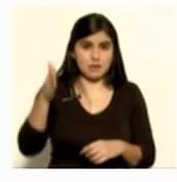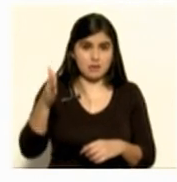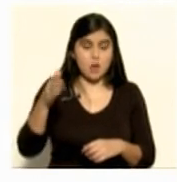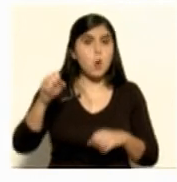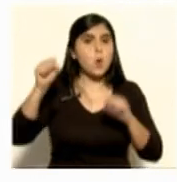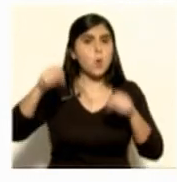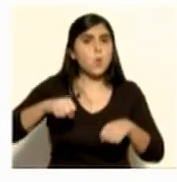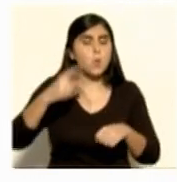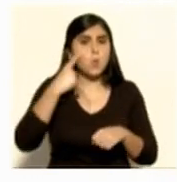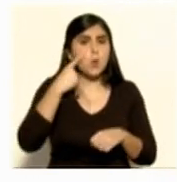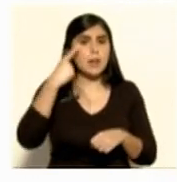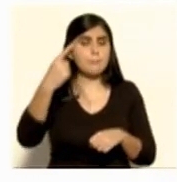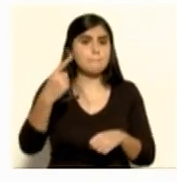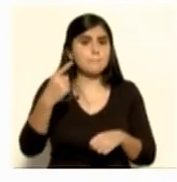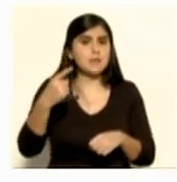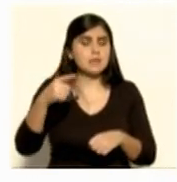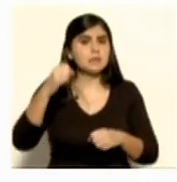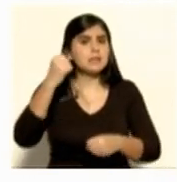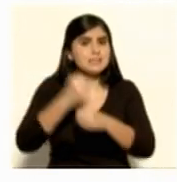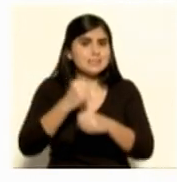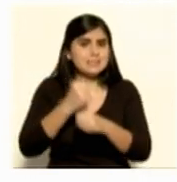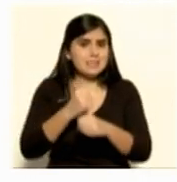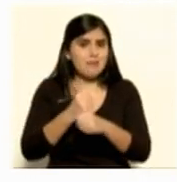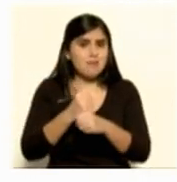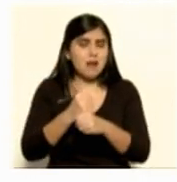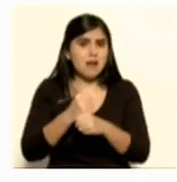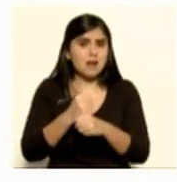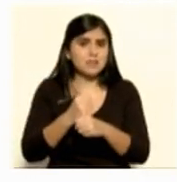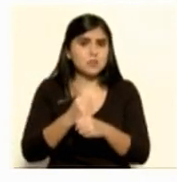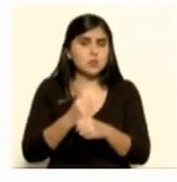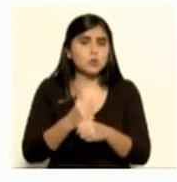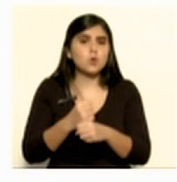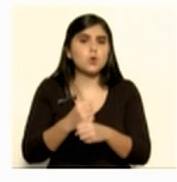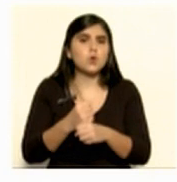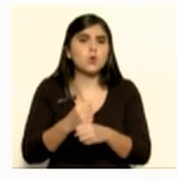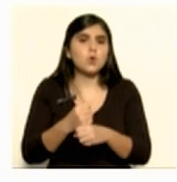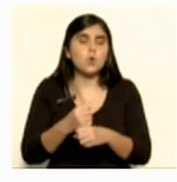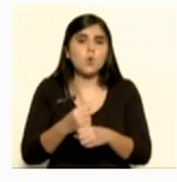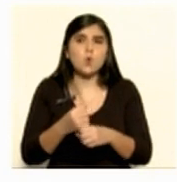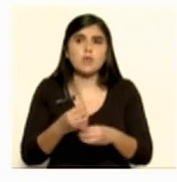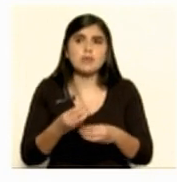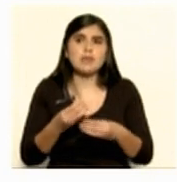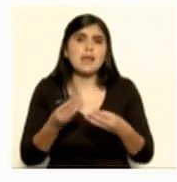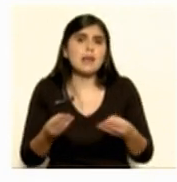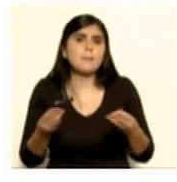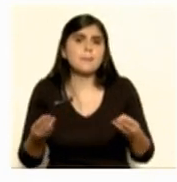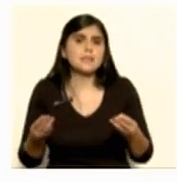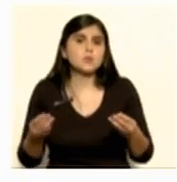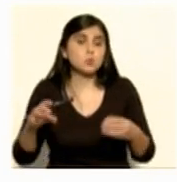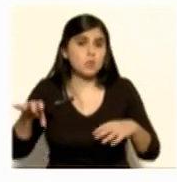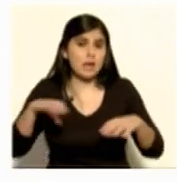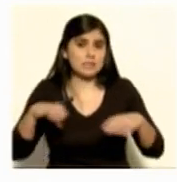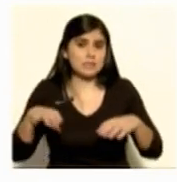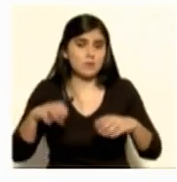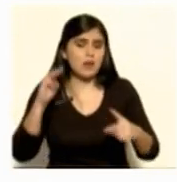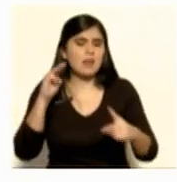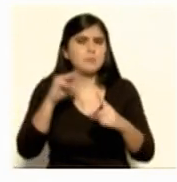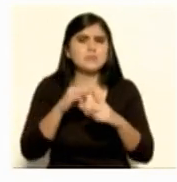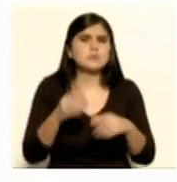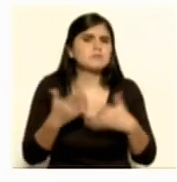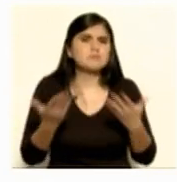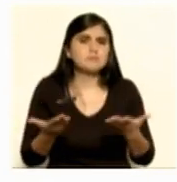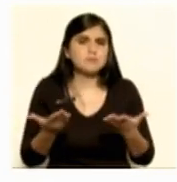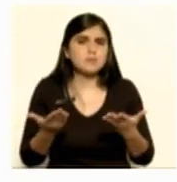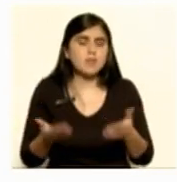nosotros vemos que estamos trabajando sobre elementos reactivos. El reto es, la misión es retomar